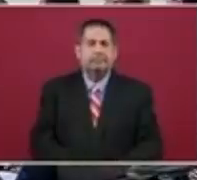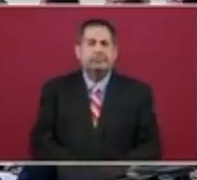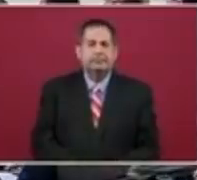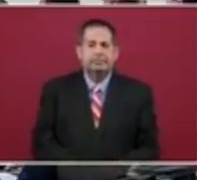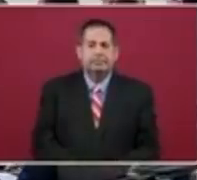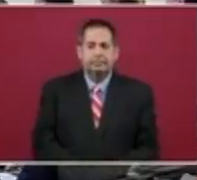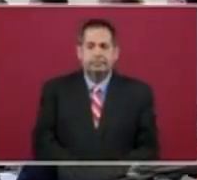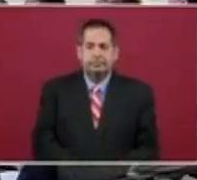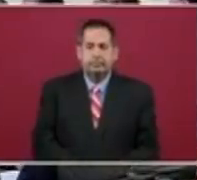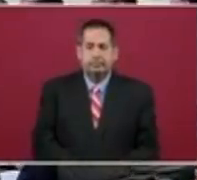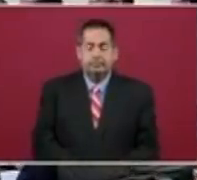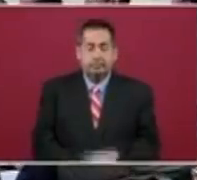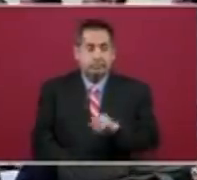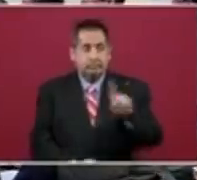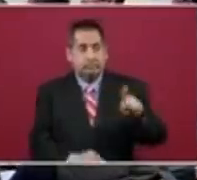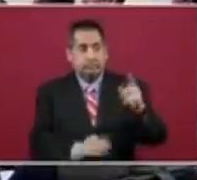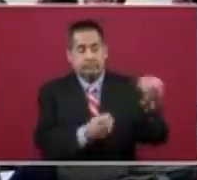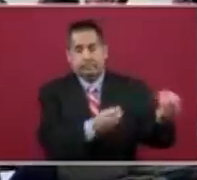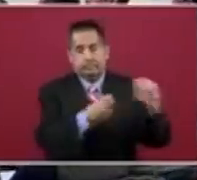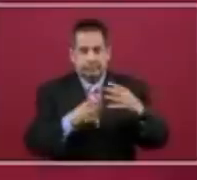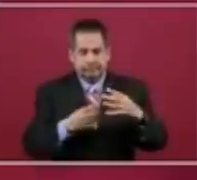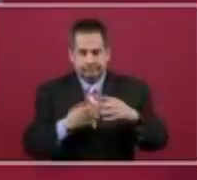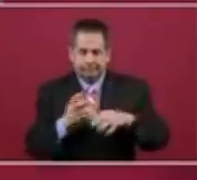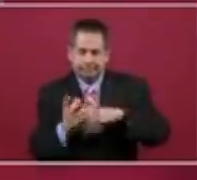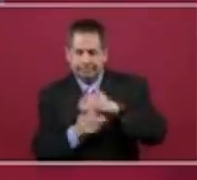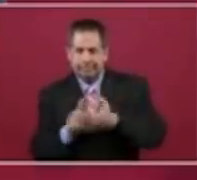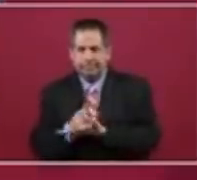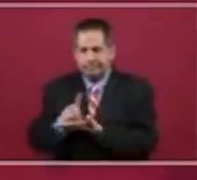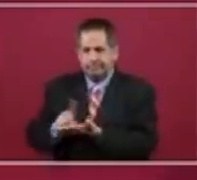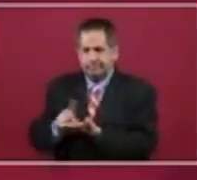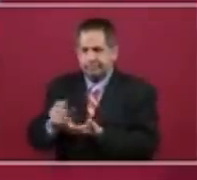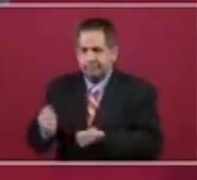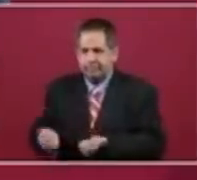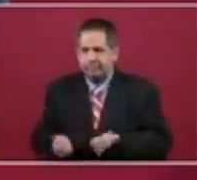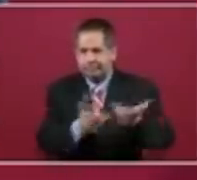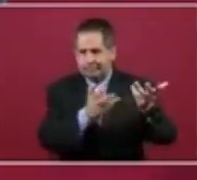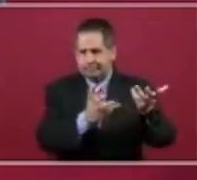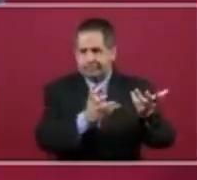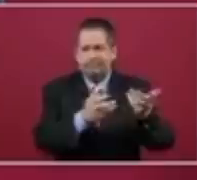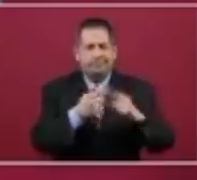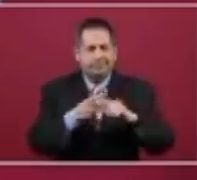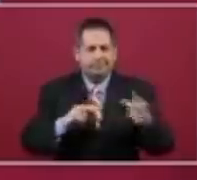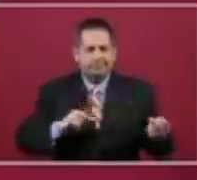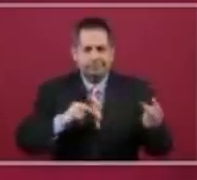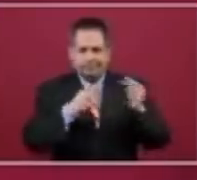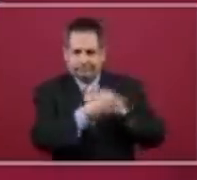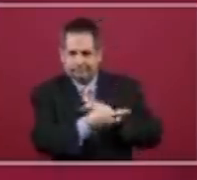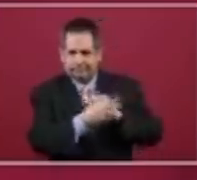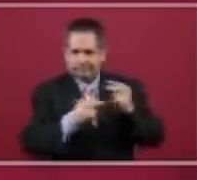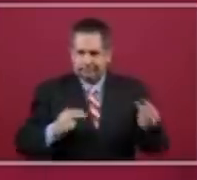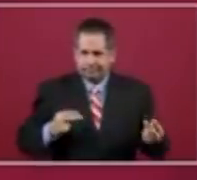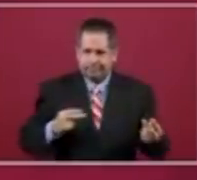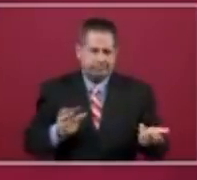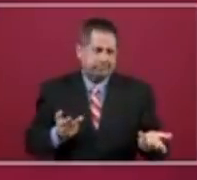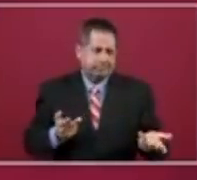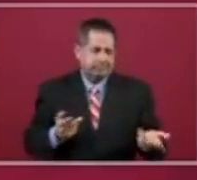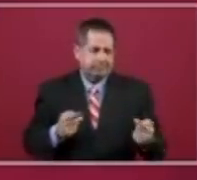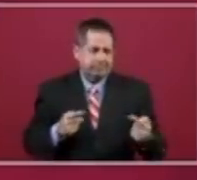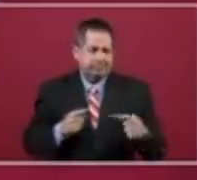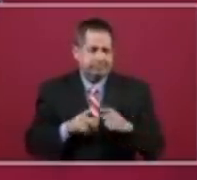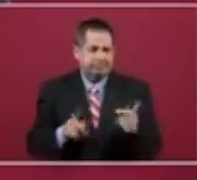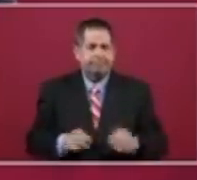No, esas vienen… La droga es la que va en ese movimiento, es el sentido de este contrario,